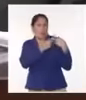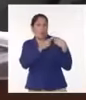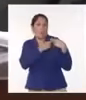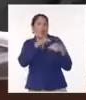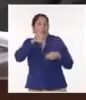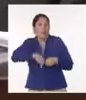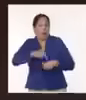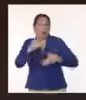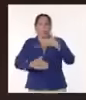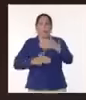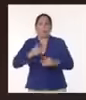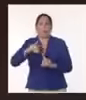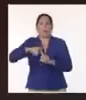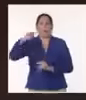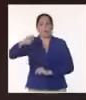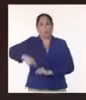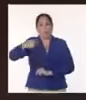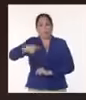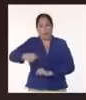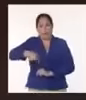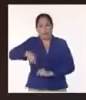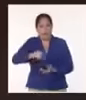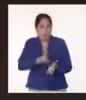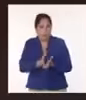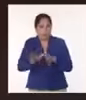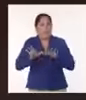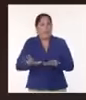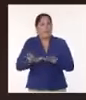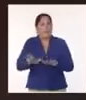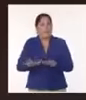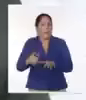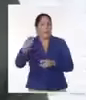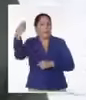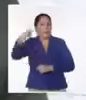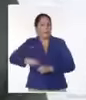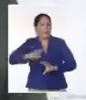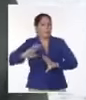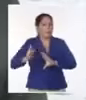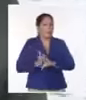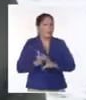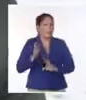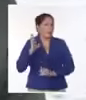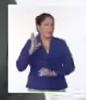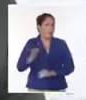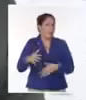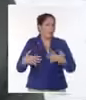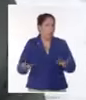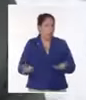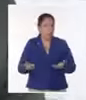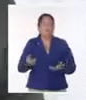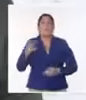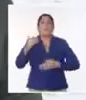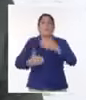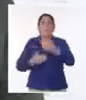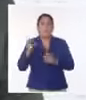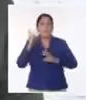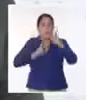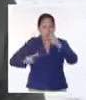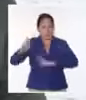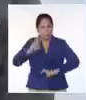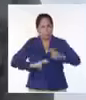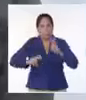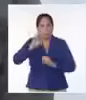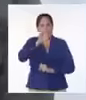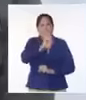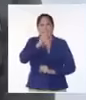de un proceso penal que se mantiene en espera de la sentencia firme. Durante el proceso investigativo se logran atraer al proceso 78